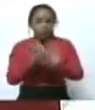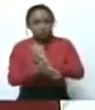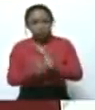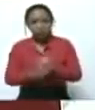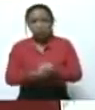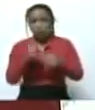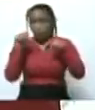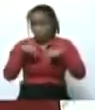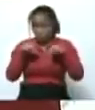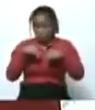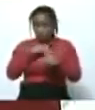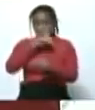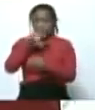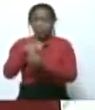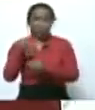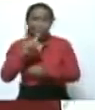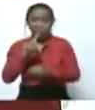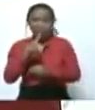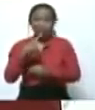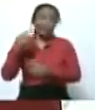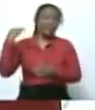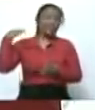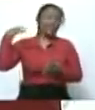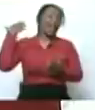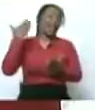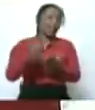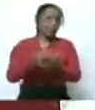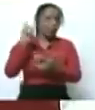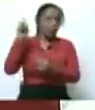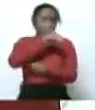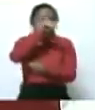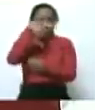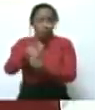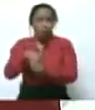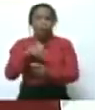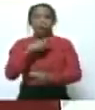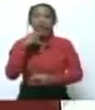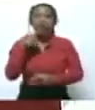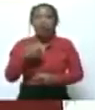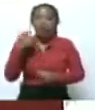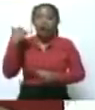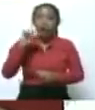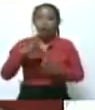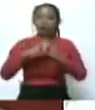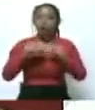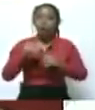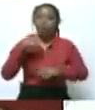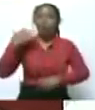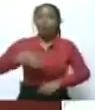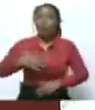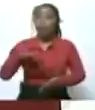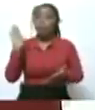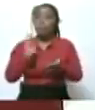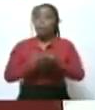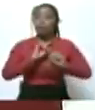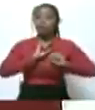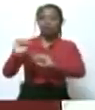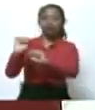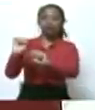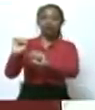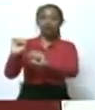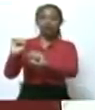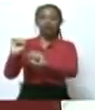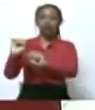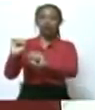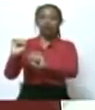No es de ahorita, es desde hace mucho tiempo. Rusia tiene todo el derecho a defender su posición y su territorio.